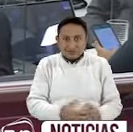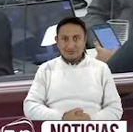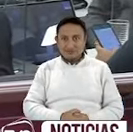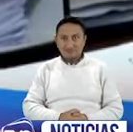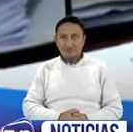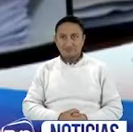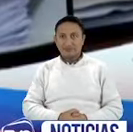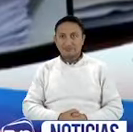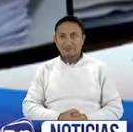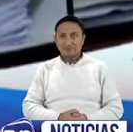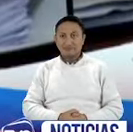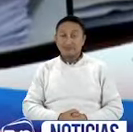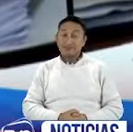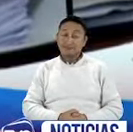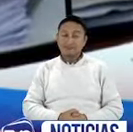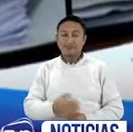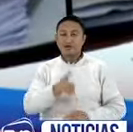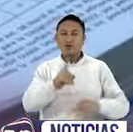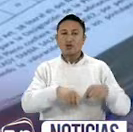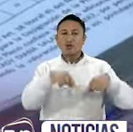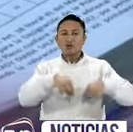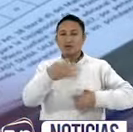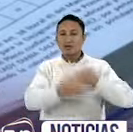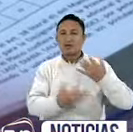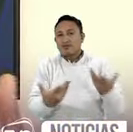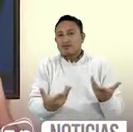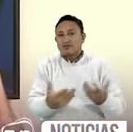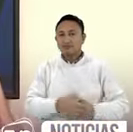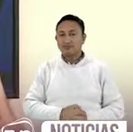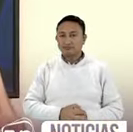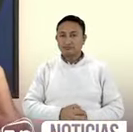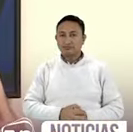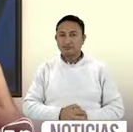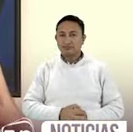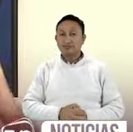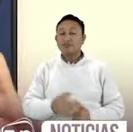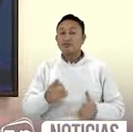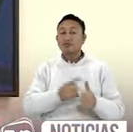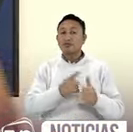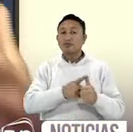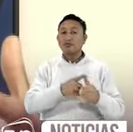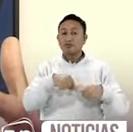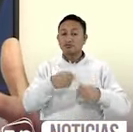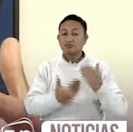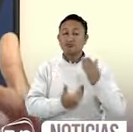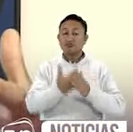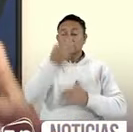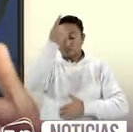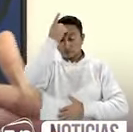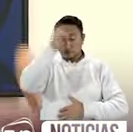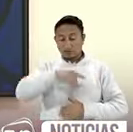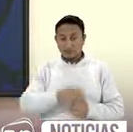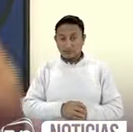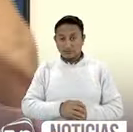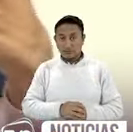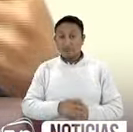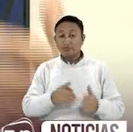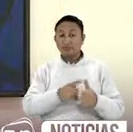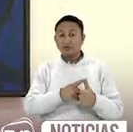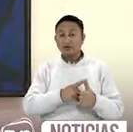esta manera juez y parte a la hora de sancionar. Creo que habría que plantearse una nueva resolución con